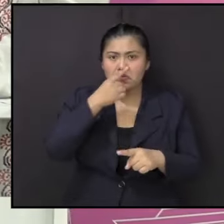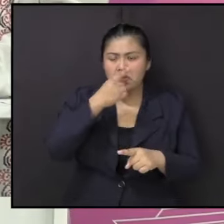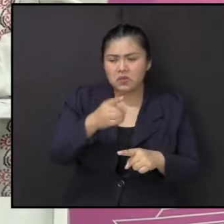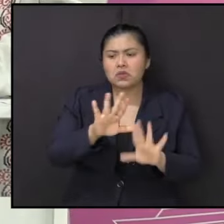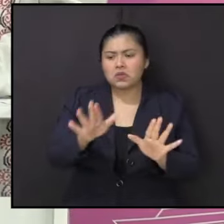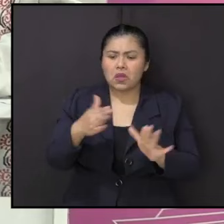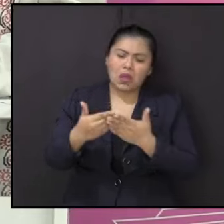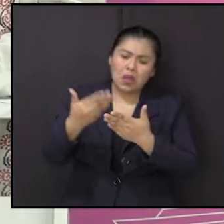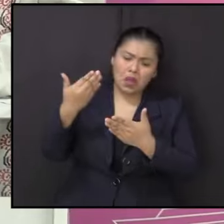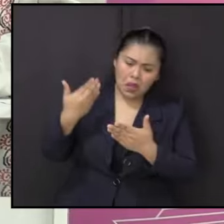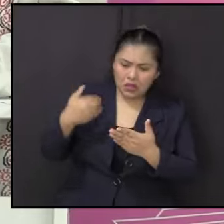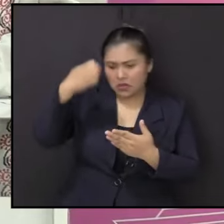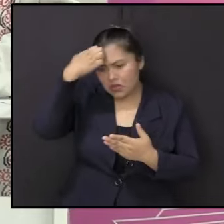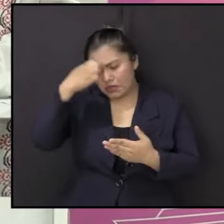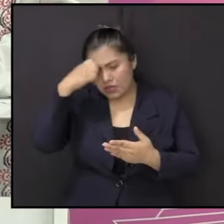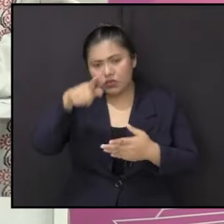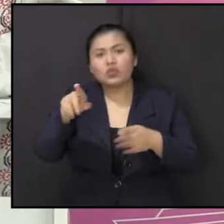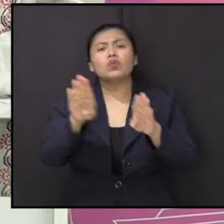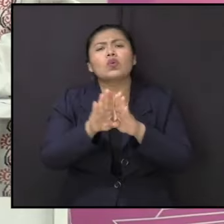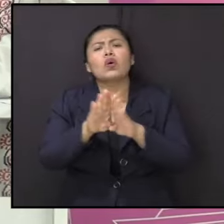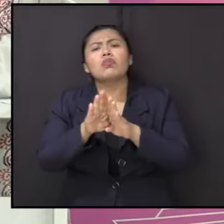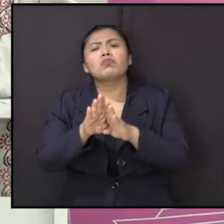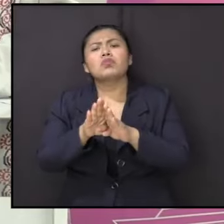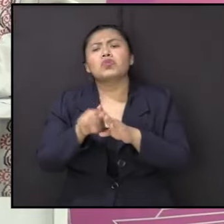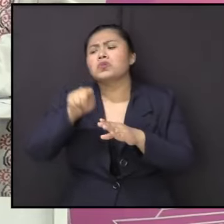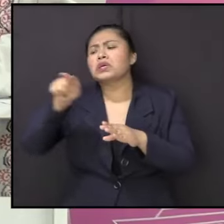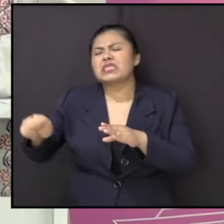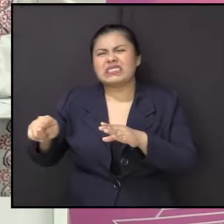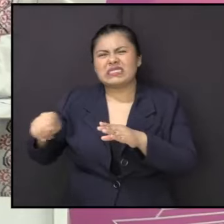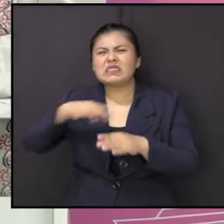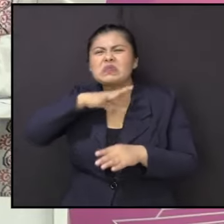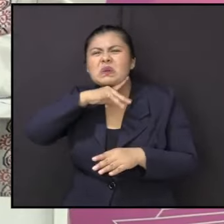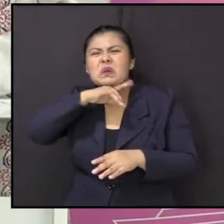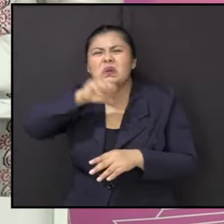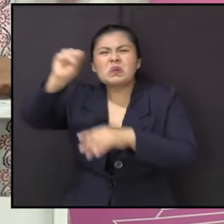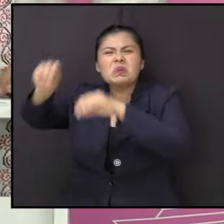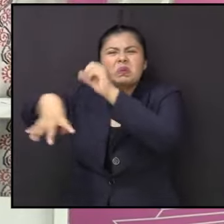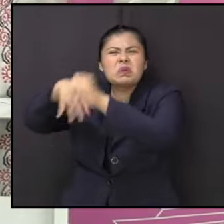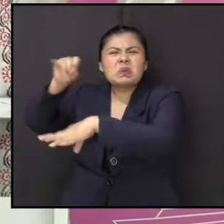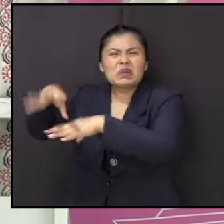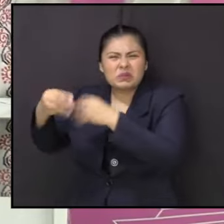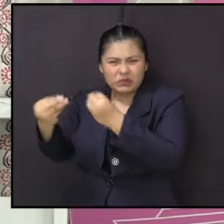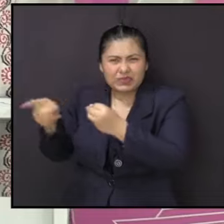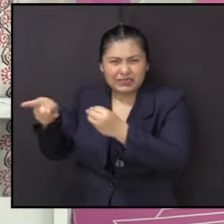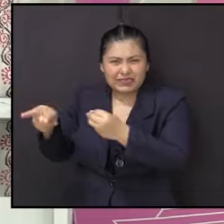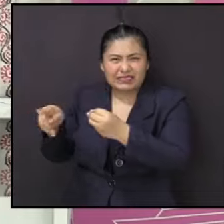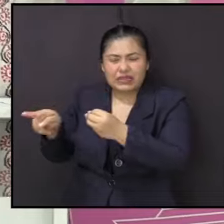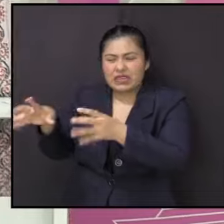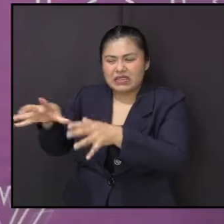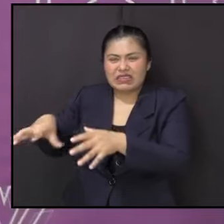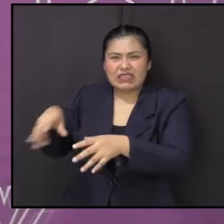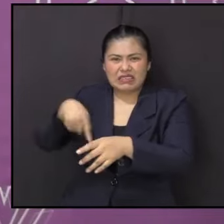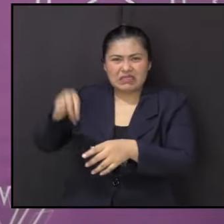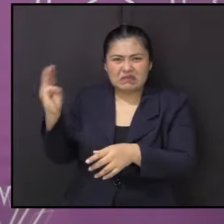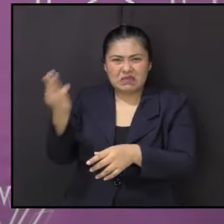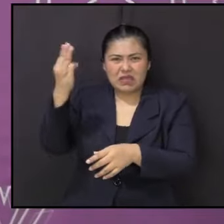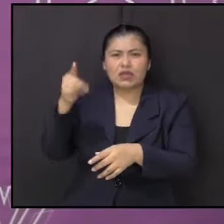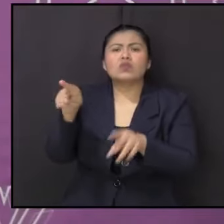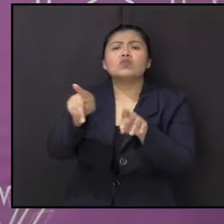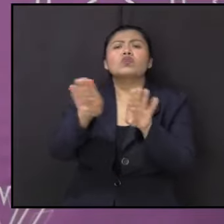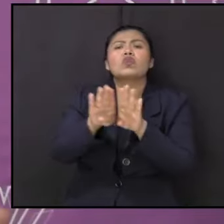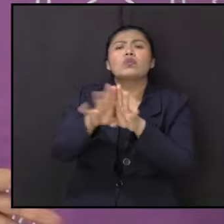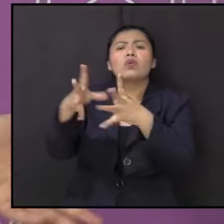trabajaría específicamente en este basurero que ha causado pues muchísima problemática para las autoridades ambientales?